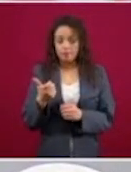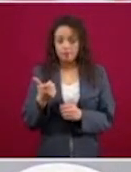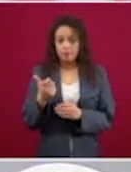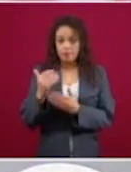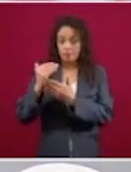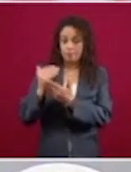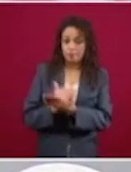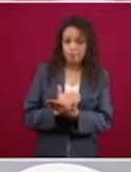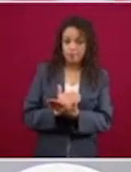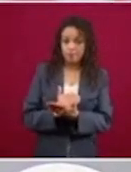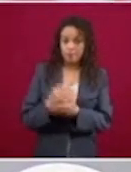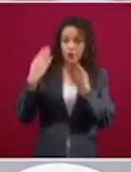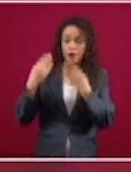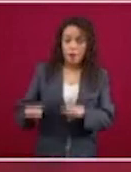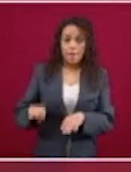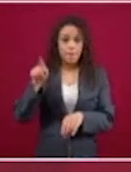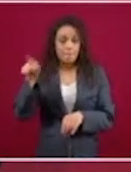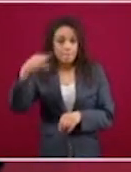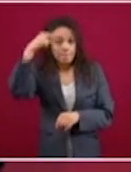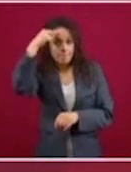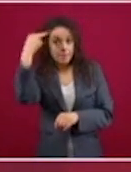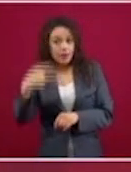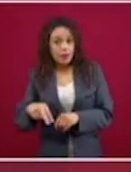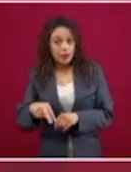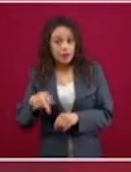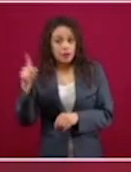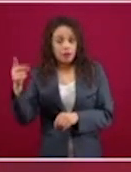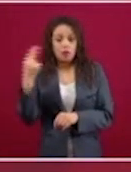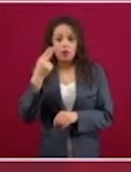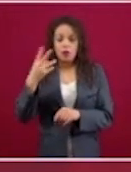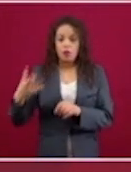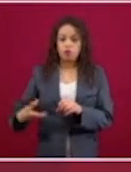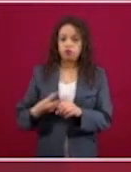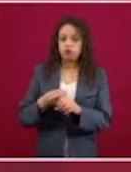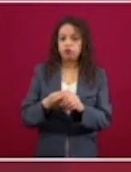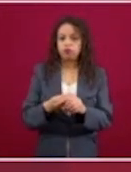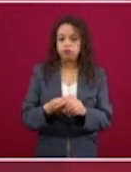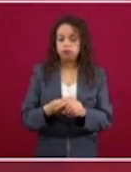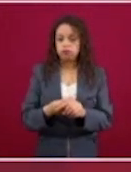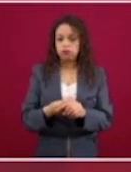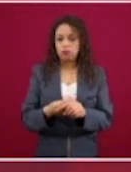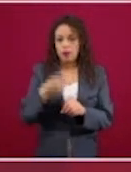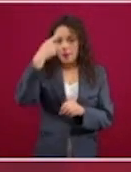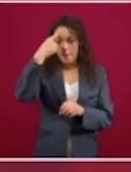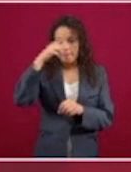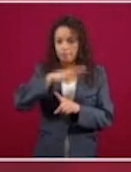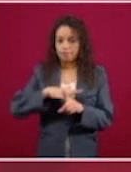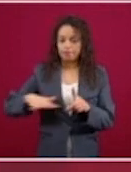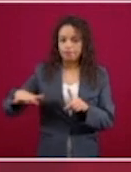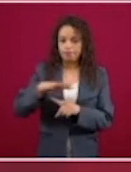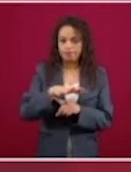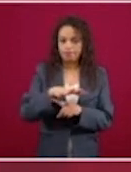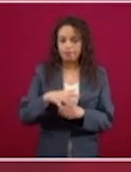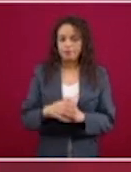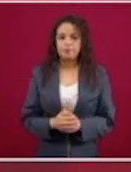el Banco de México tiene que compensar a la hacienda pública